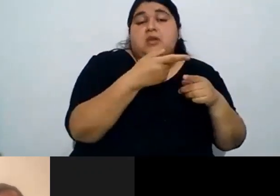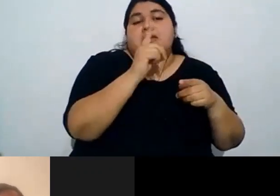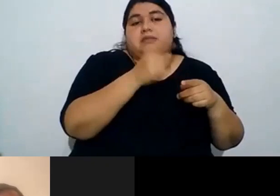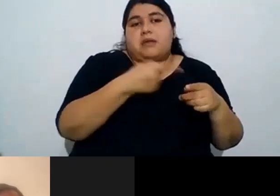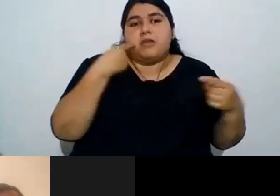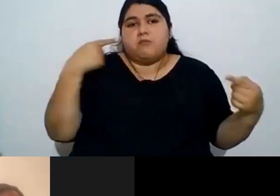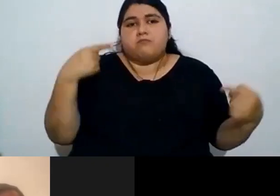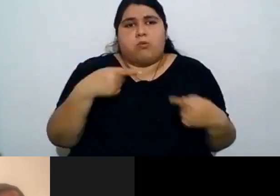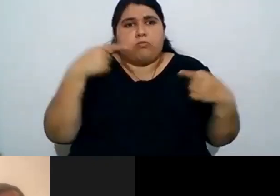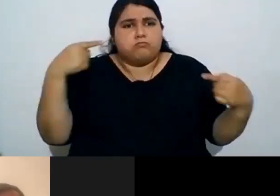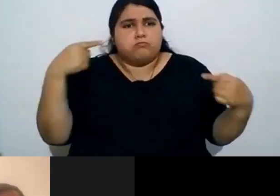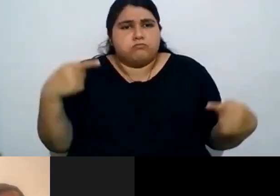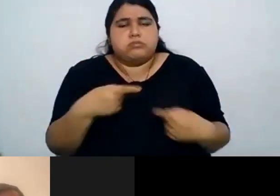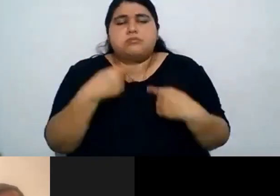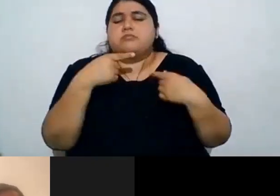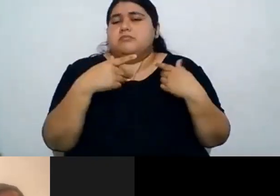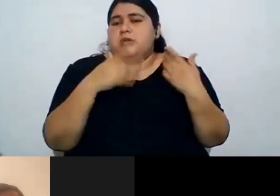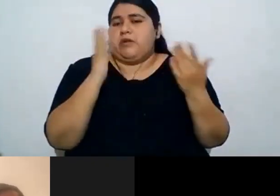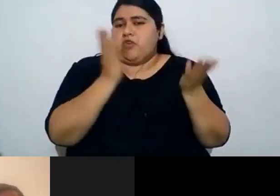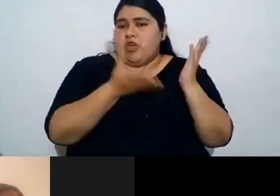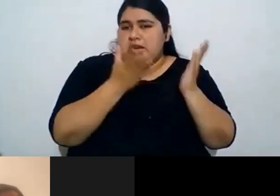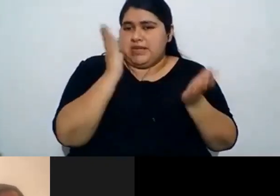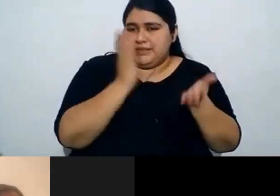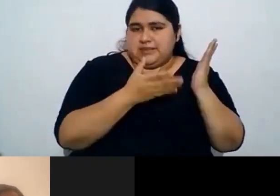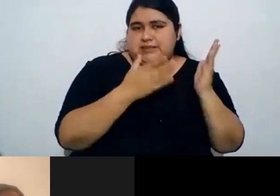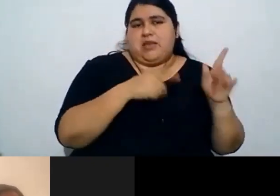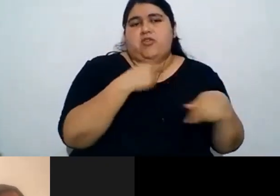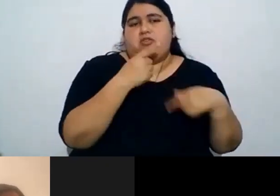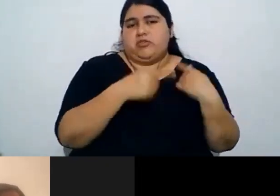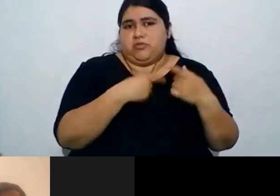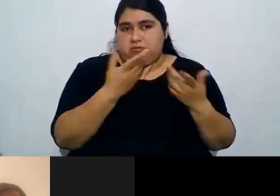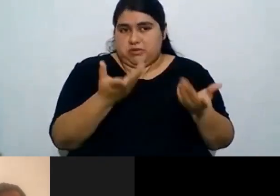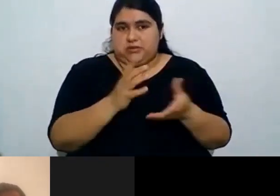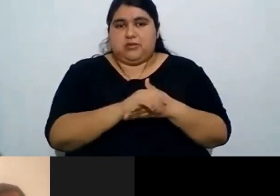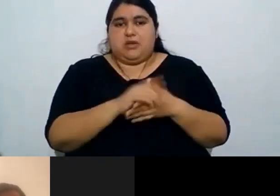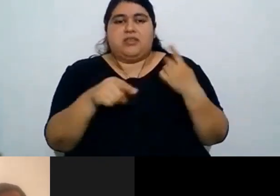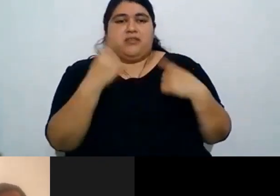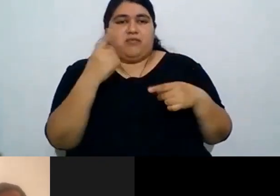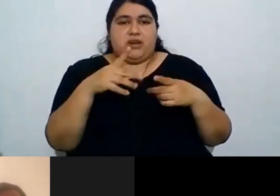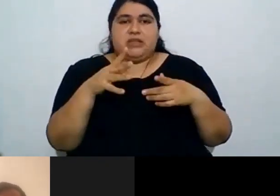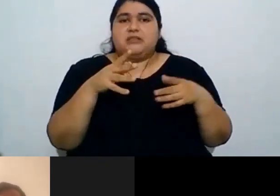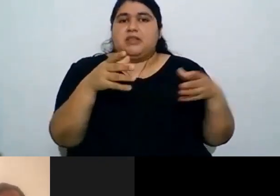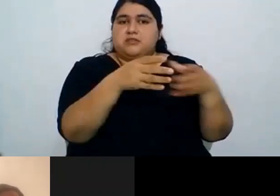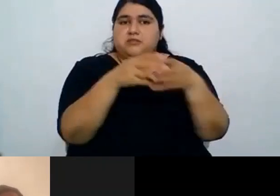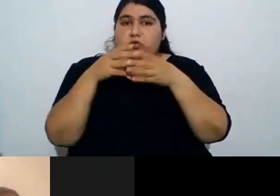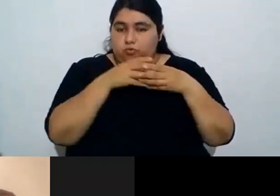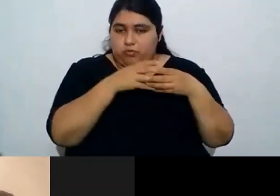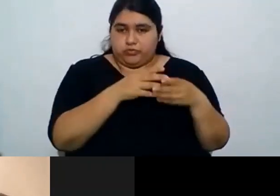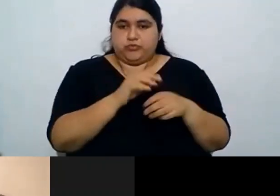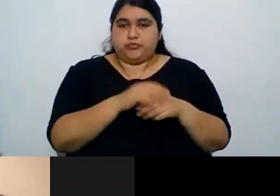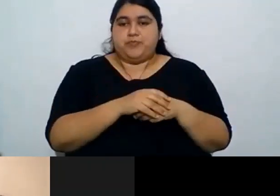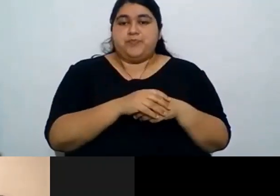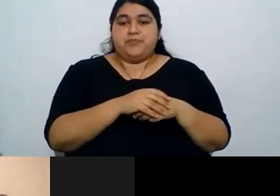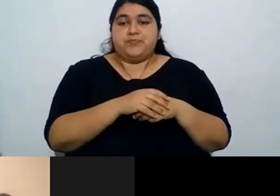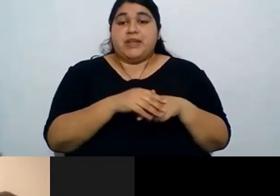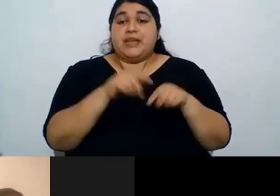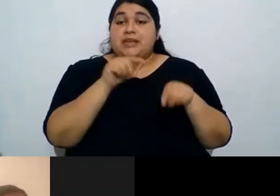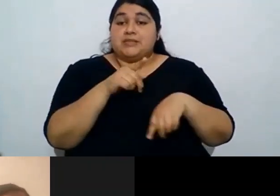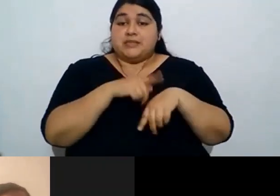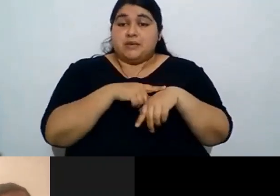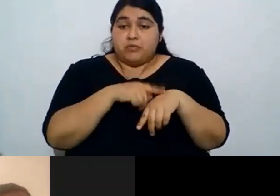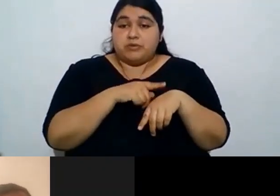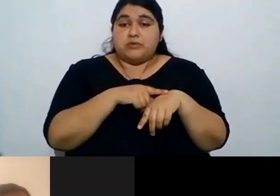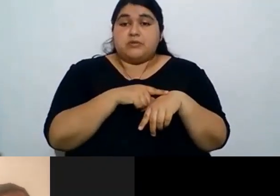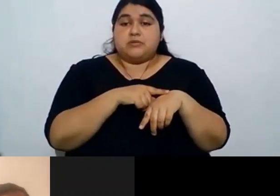cuerpos violentos de la confrontación de los distintos ejércitos. En esa